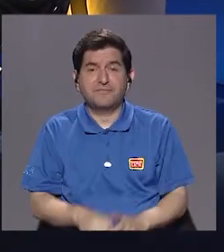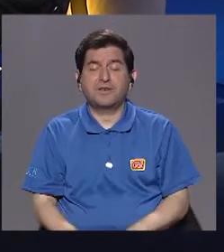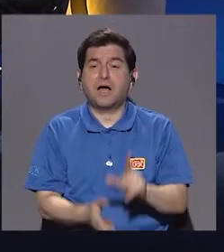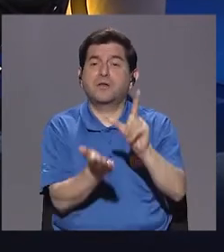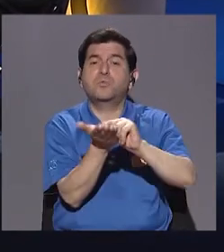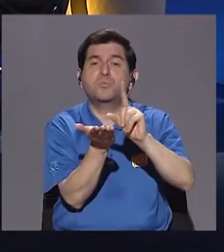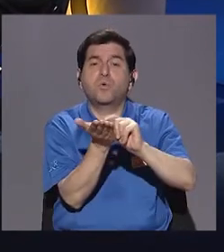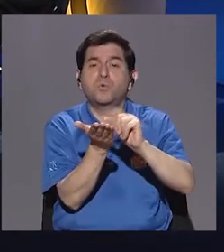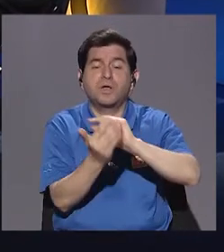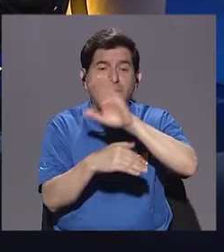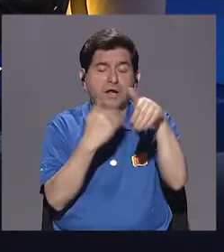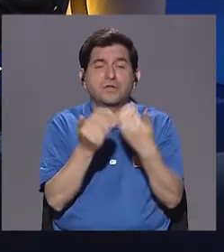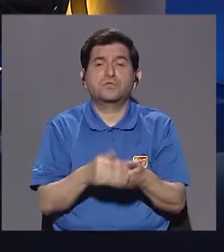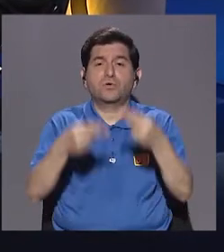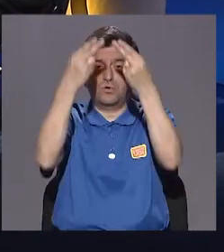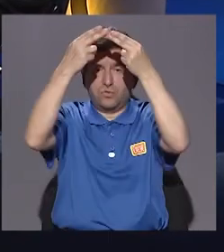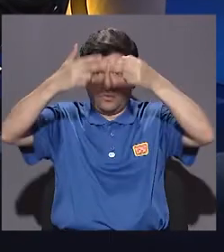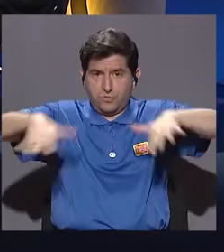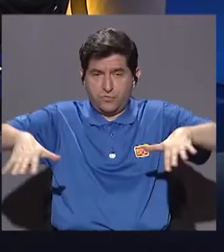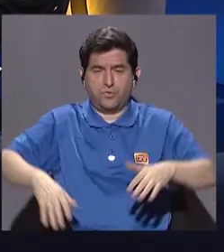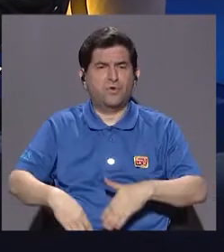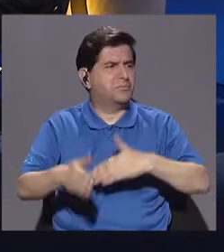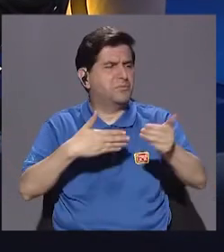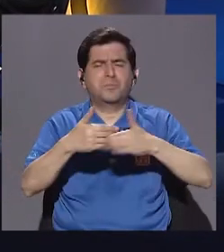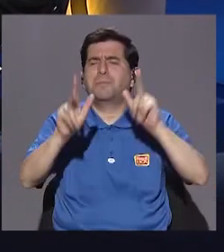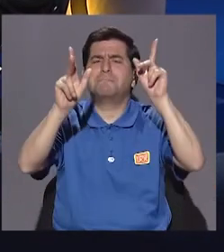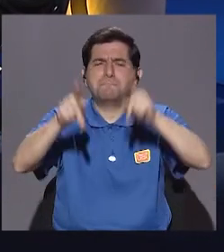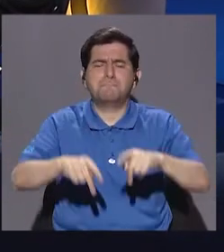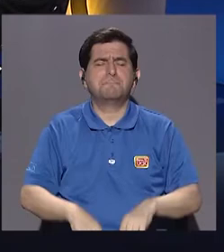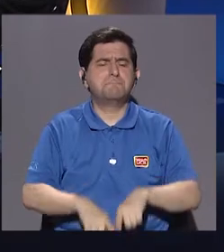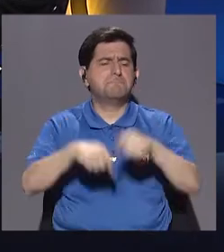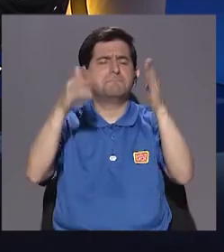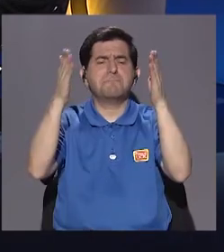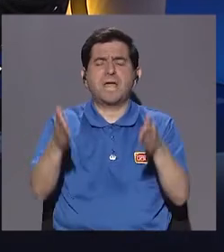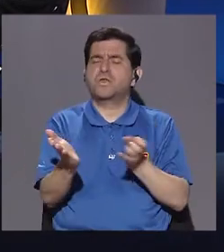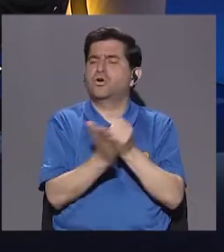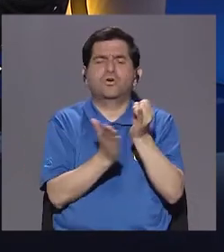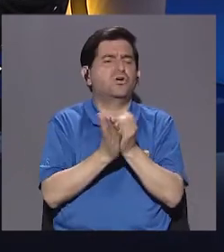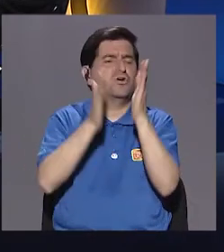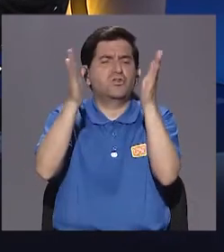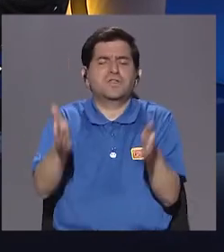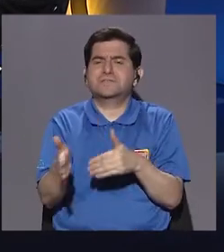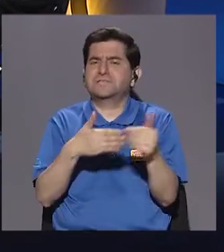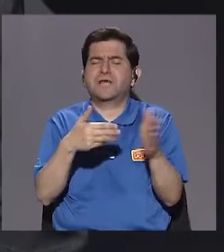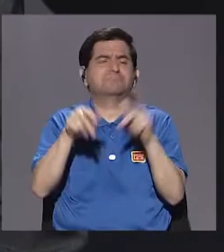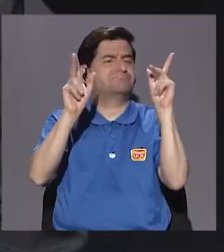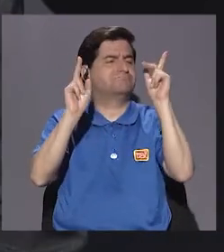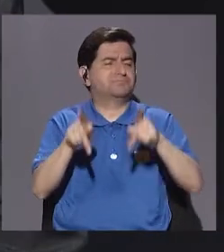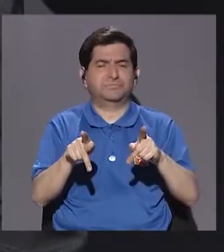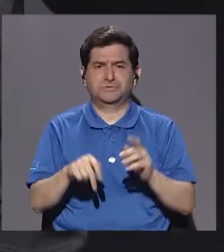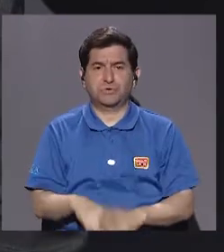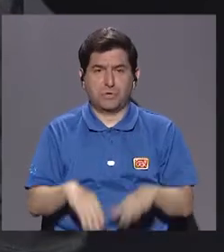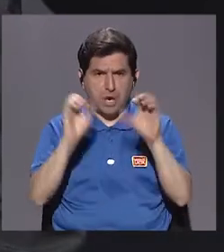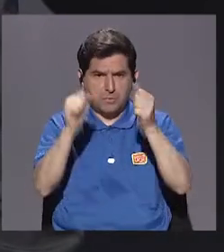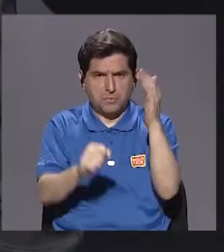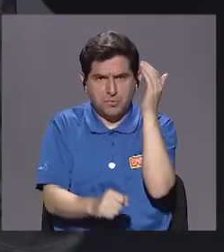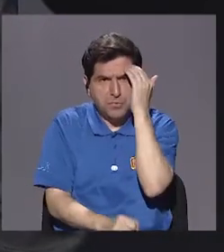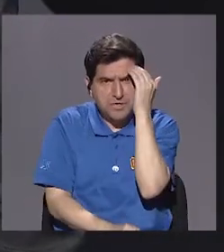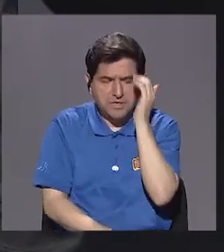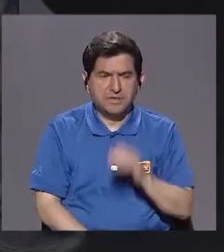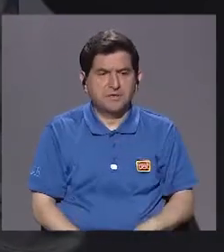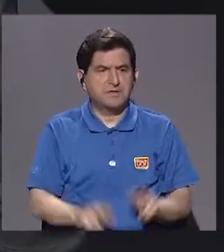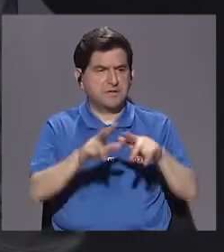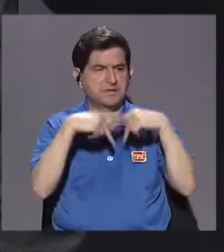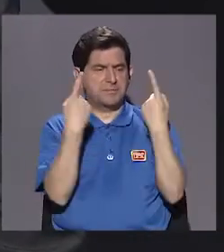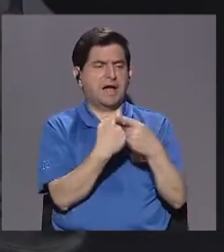por ejemplo todo en nuestra página web que cualquier persona un periodista o un investigador o cualquier ciudadano pueda saber bueno el partido